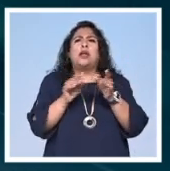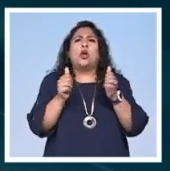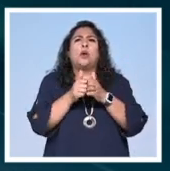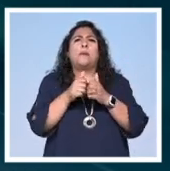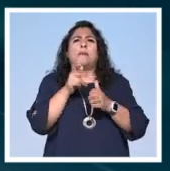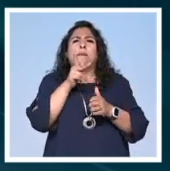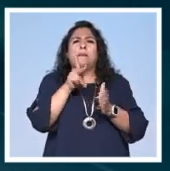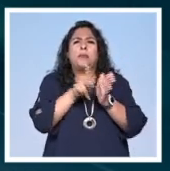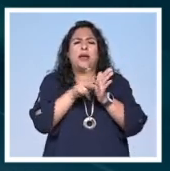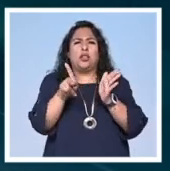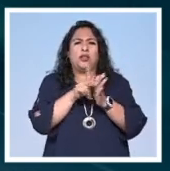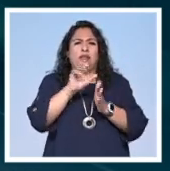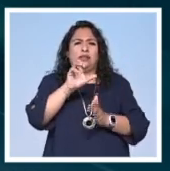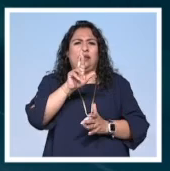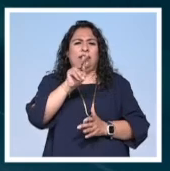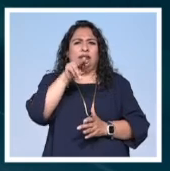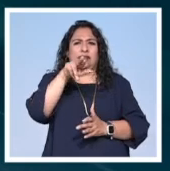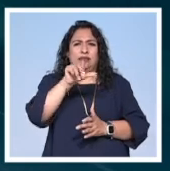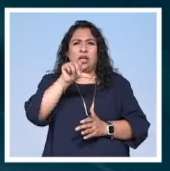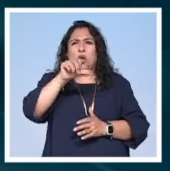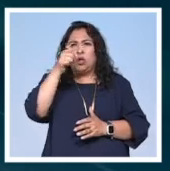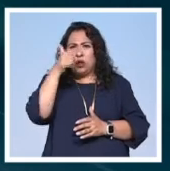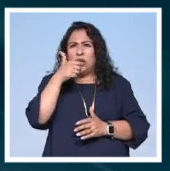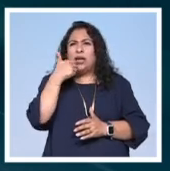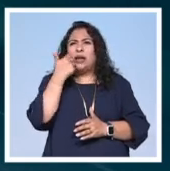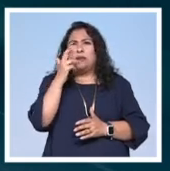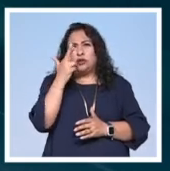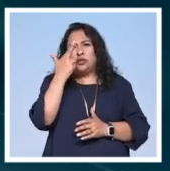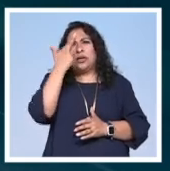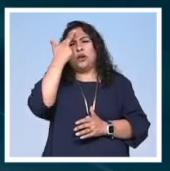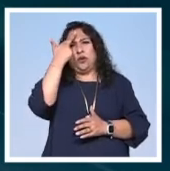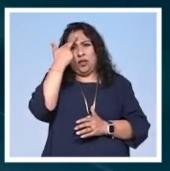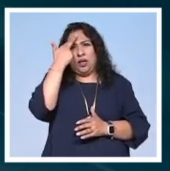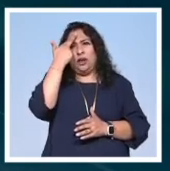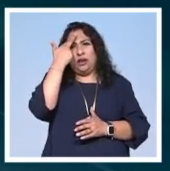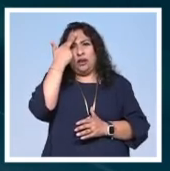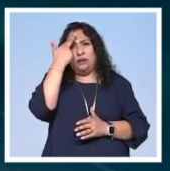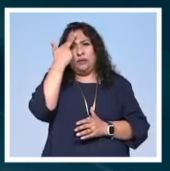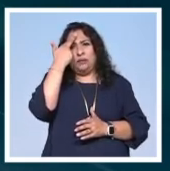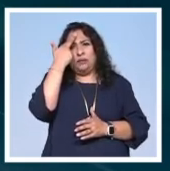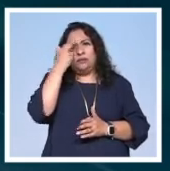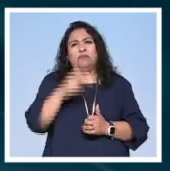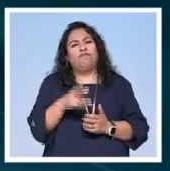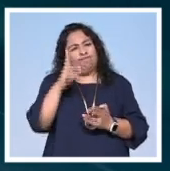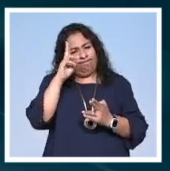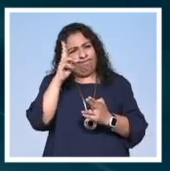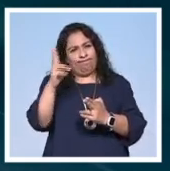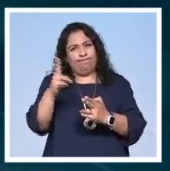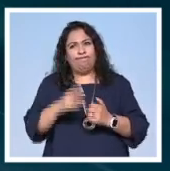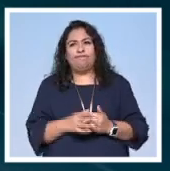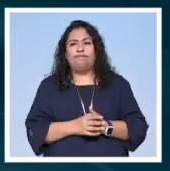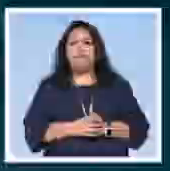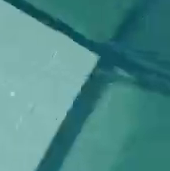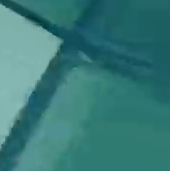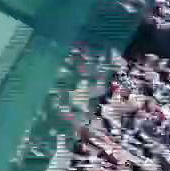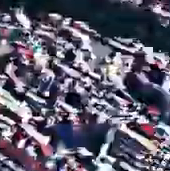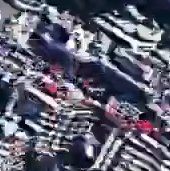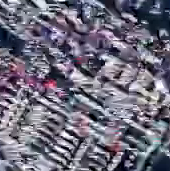periodista Cristina Pacheco esta noche queremos recordar esa conversación a manera de homenaje